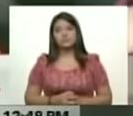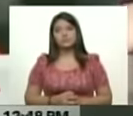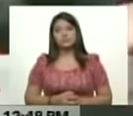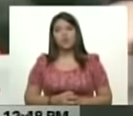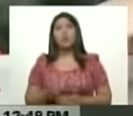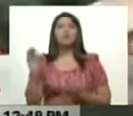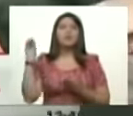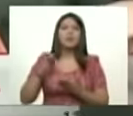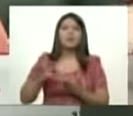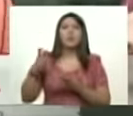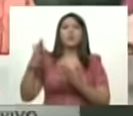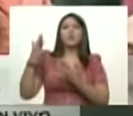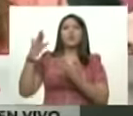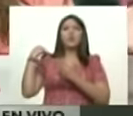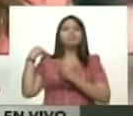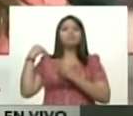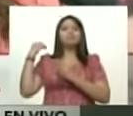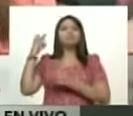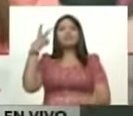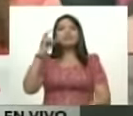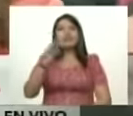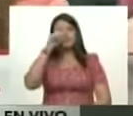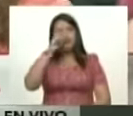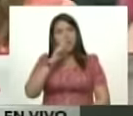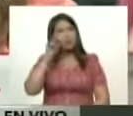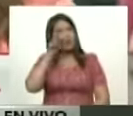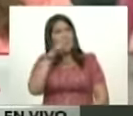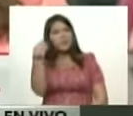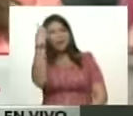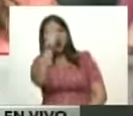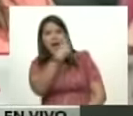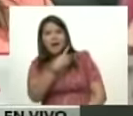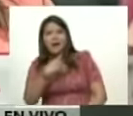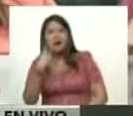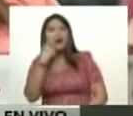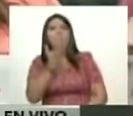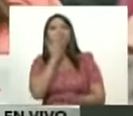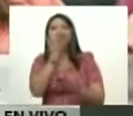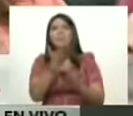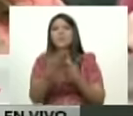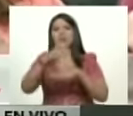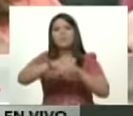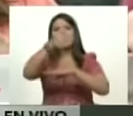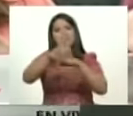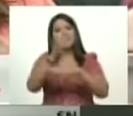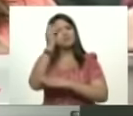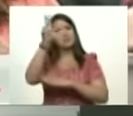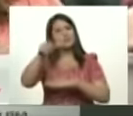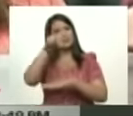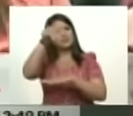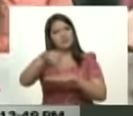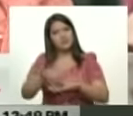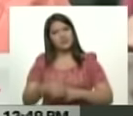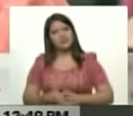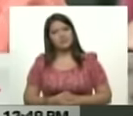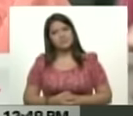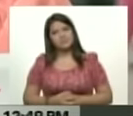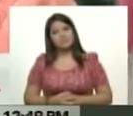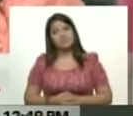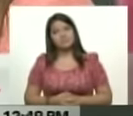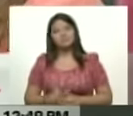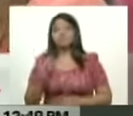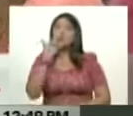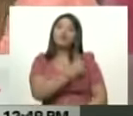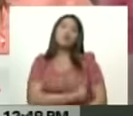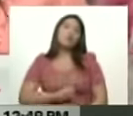30 años. Y se está viendo en los rostros de quienes están propuestos para esa directiva de la Asamblea Nacional. Yo lo